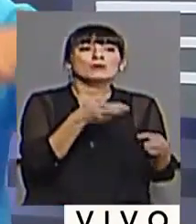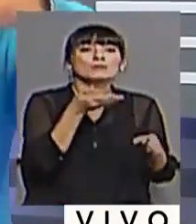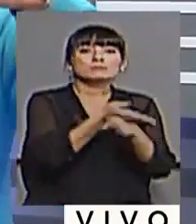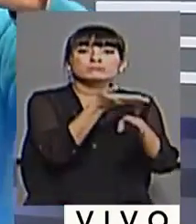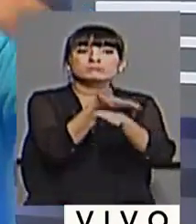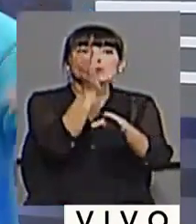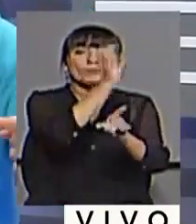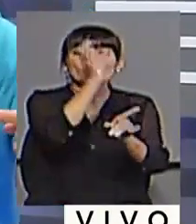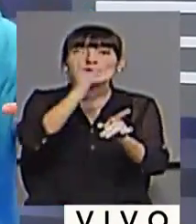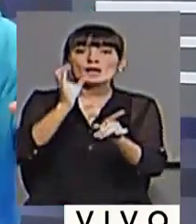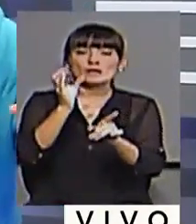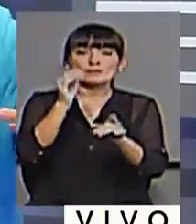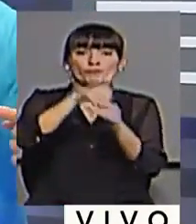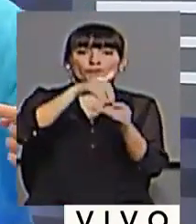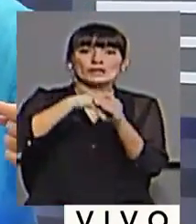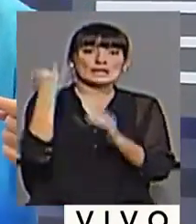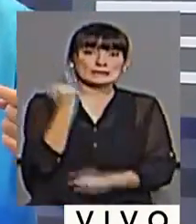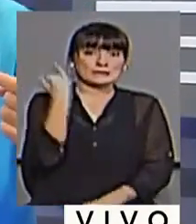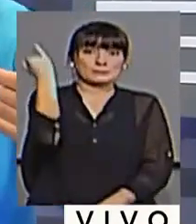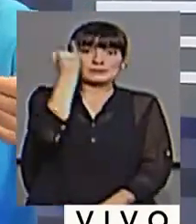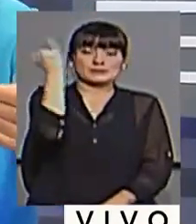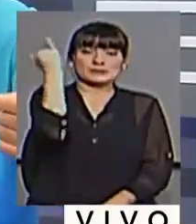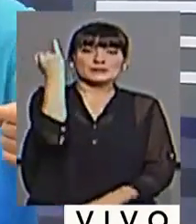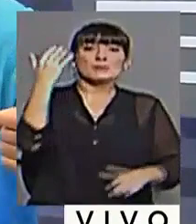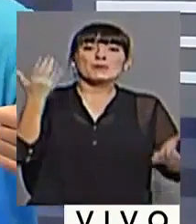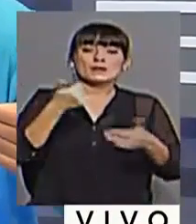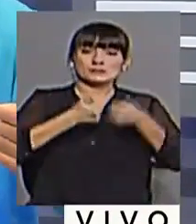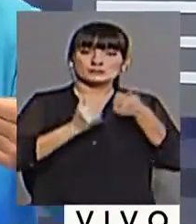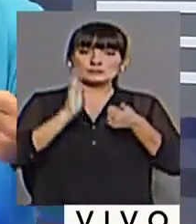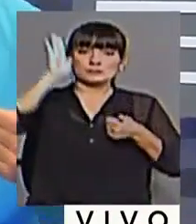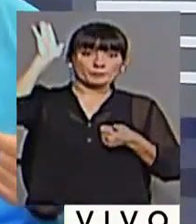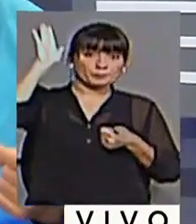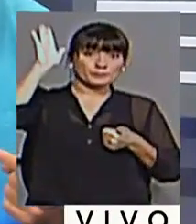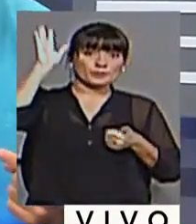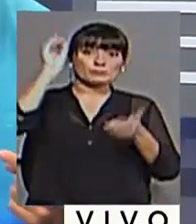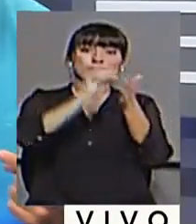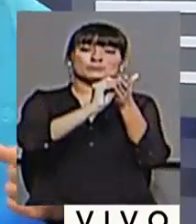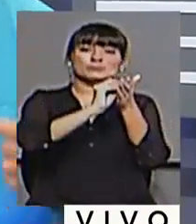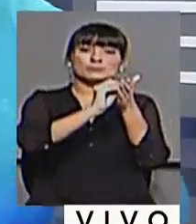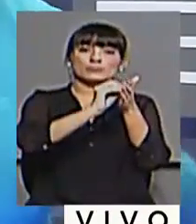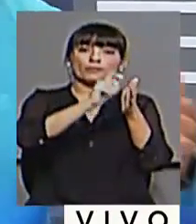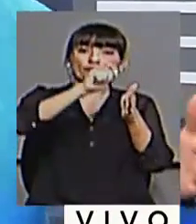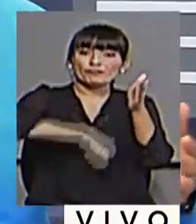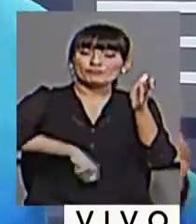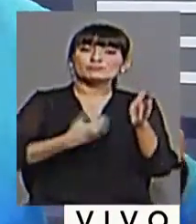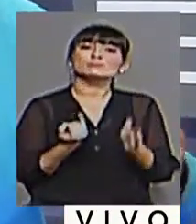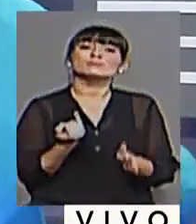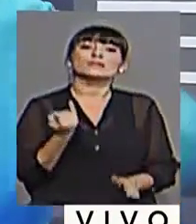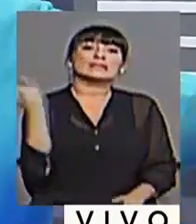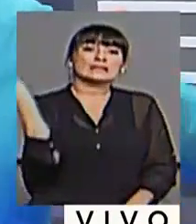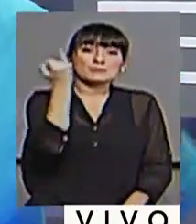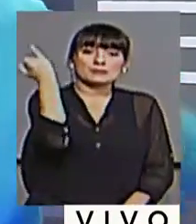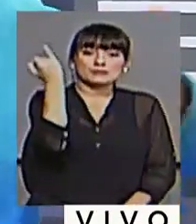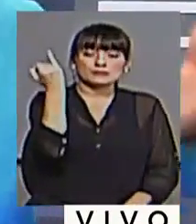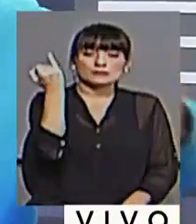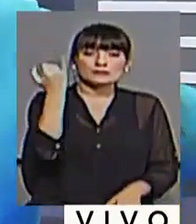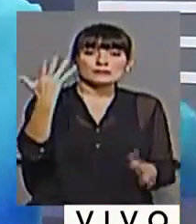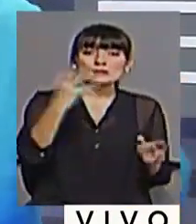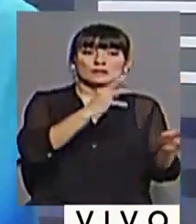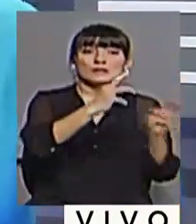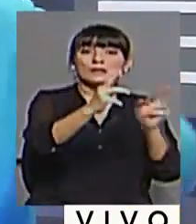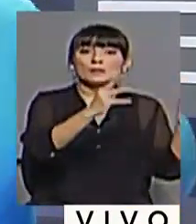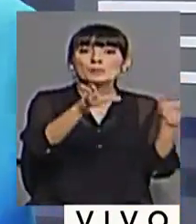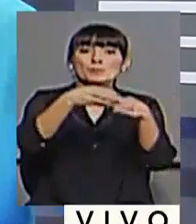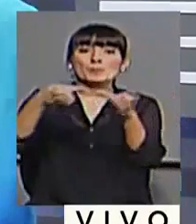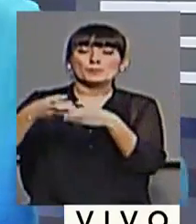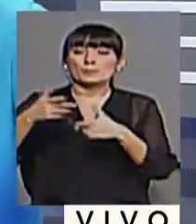votos de independientes para inscribir una candidatura independiente cuya relación con los partidos políticos que le